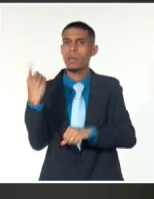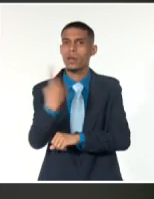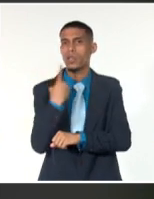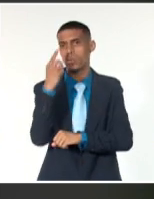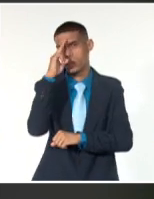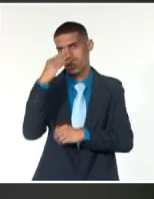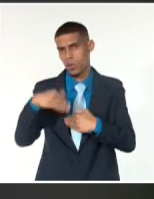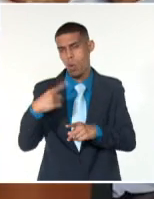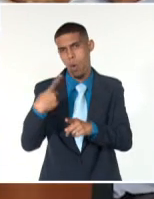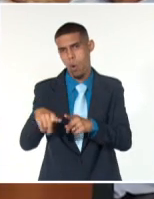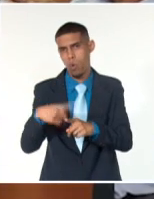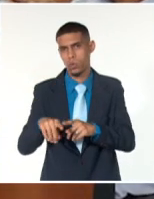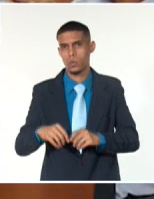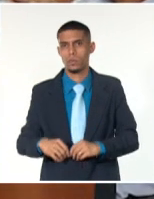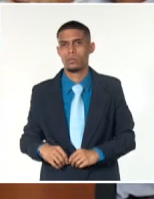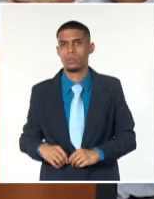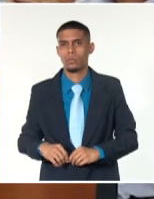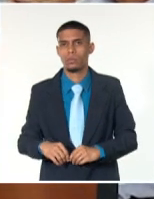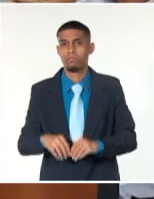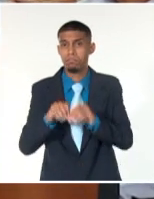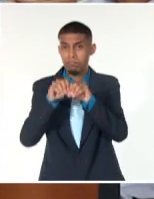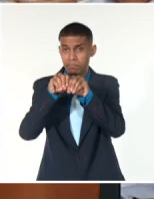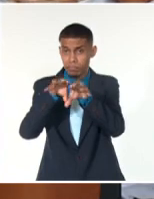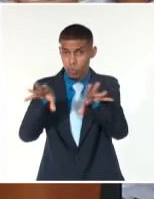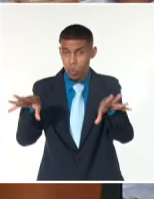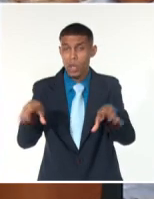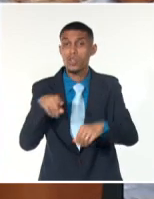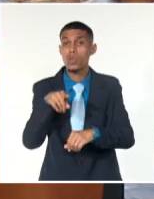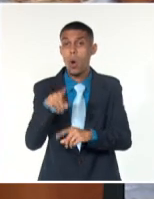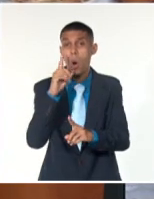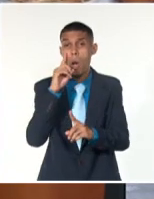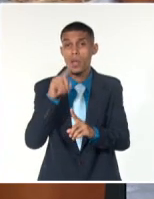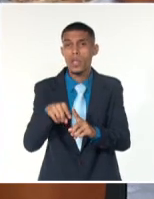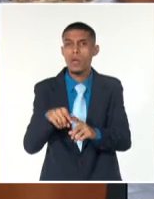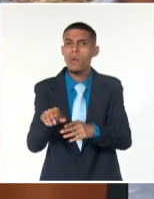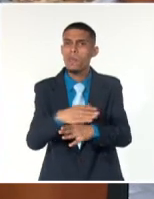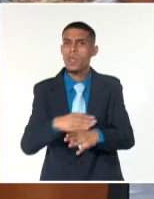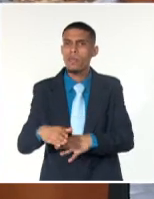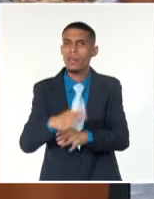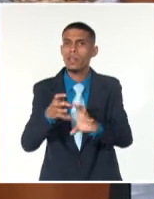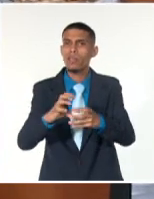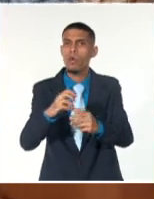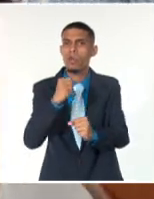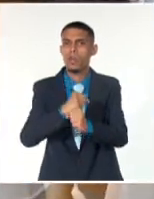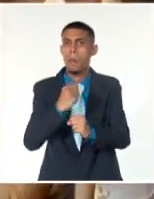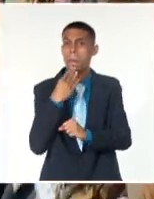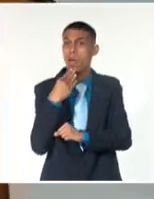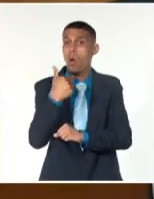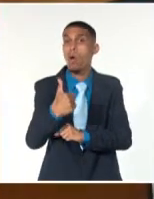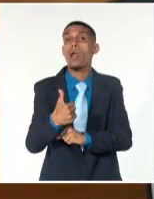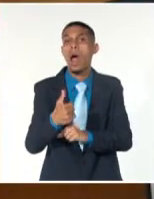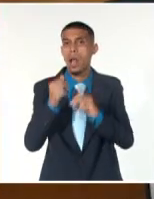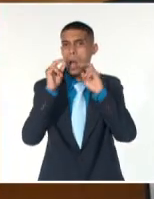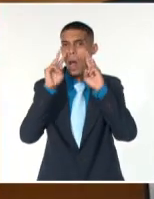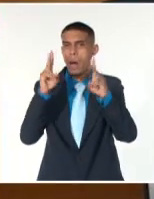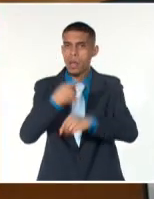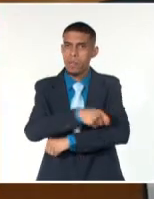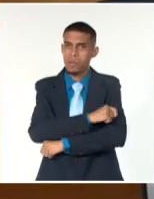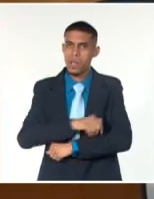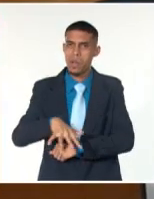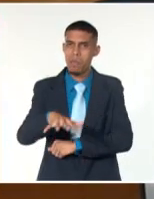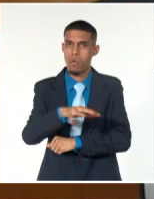otros actores la publicación incide en la implementación de acciones para mejorar la calidad de vida de nuestro pueblo al tiempo